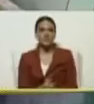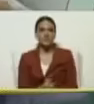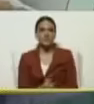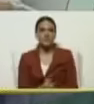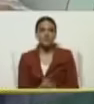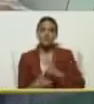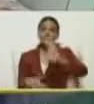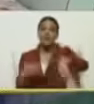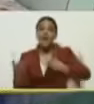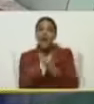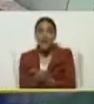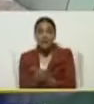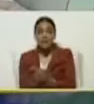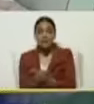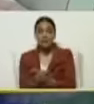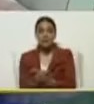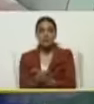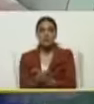Hasta el conuco